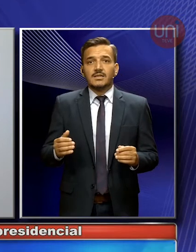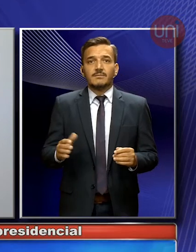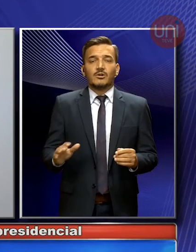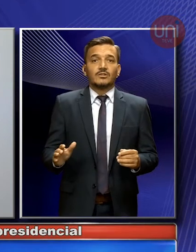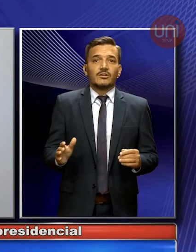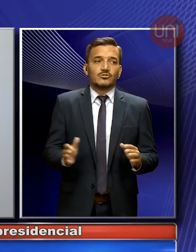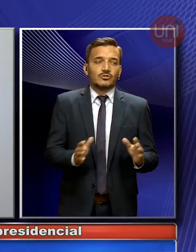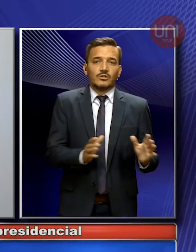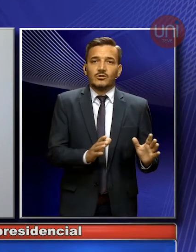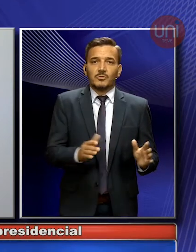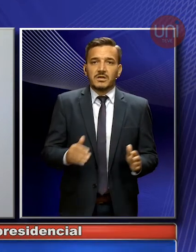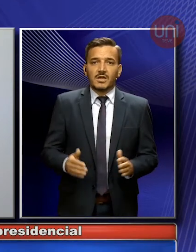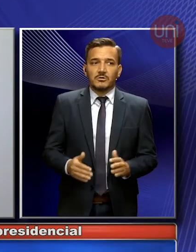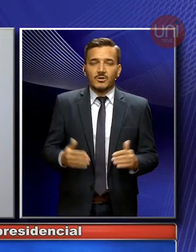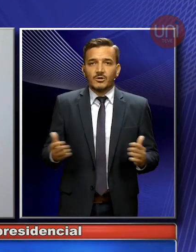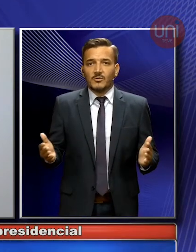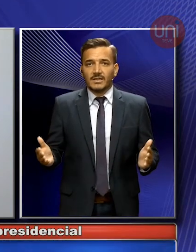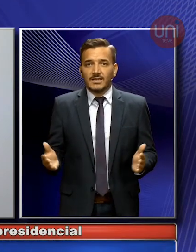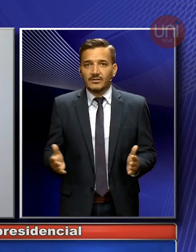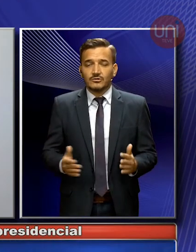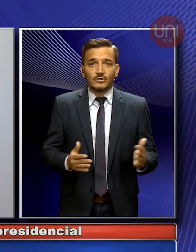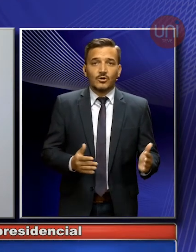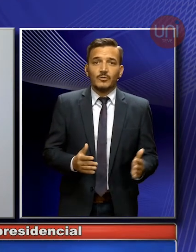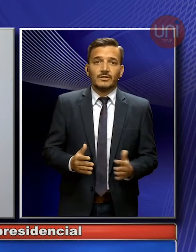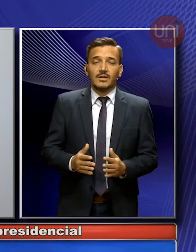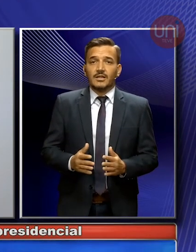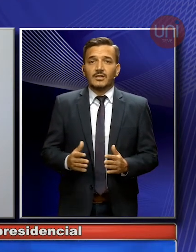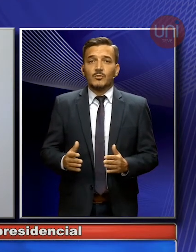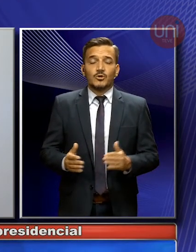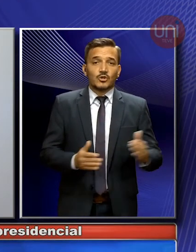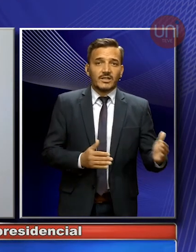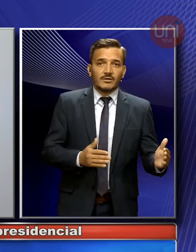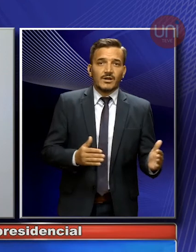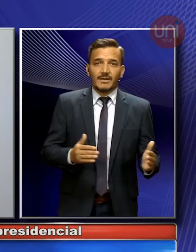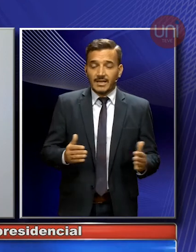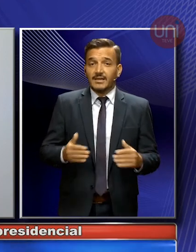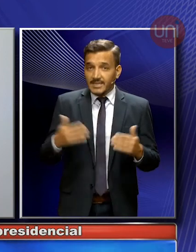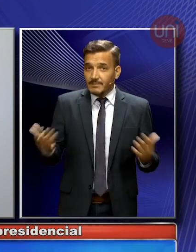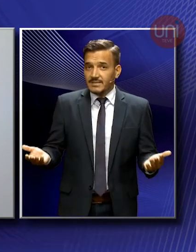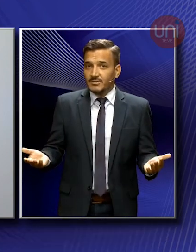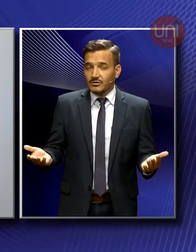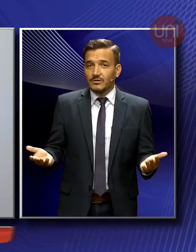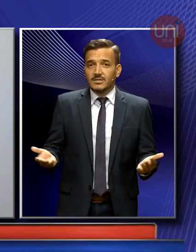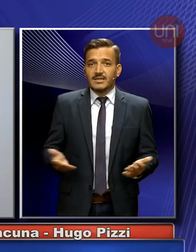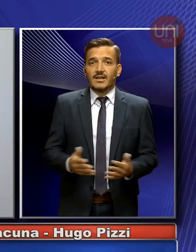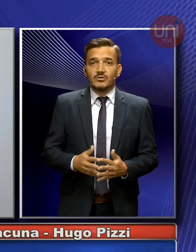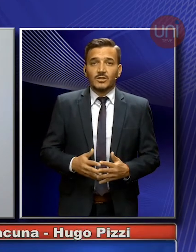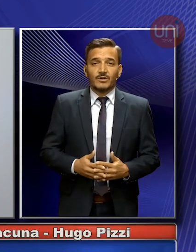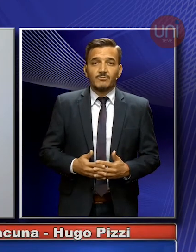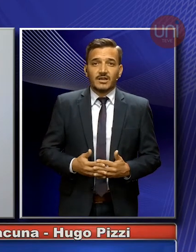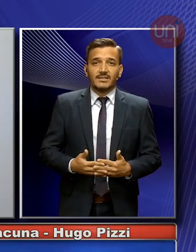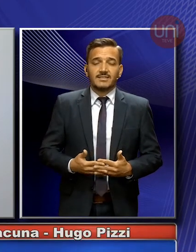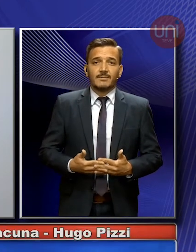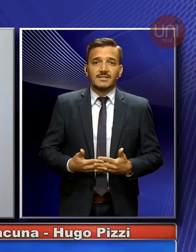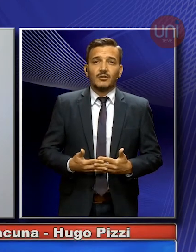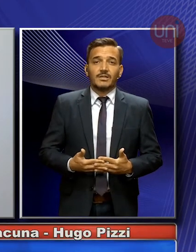si me contagio, yo no estoy en grupo de riesgo, tengo menos de 40 años, soy joven, lo puedo sortear de buena manera. Ese pensamiento se ha escuchado porque hay mucha gente